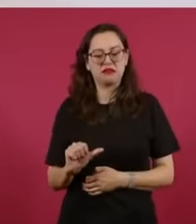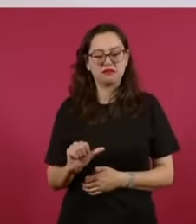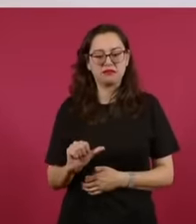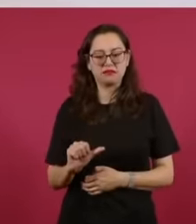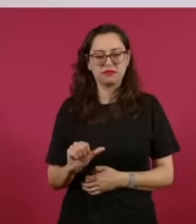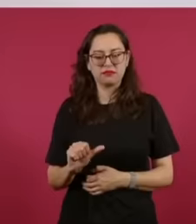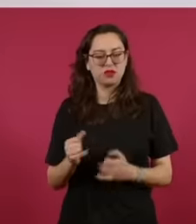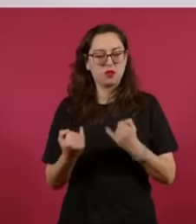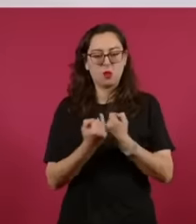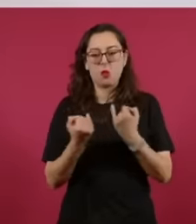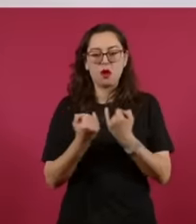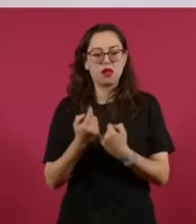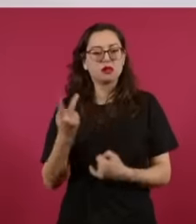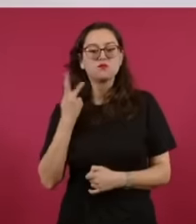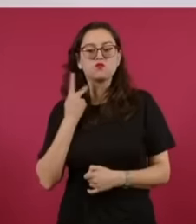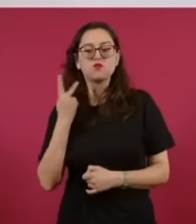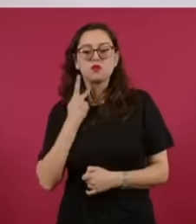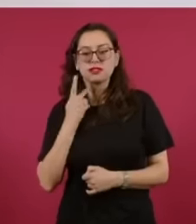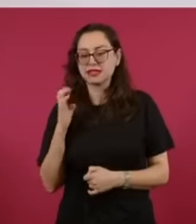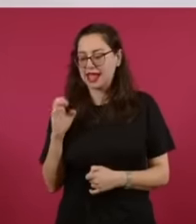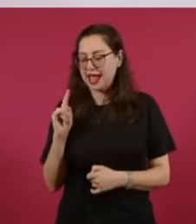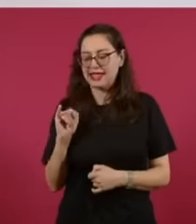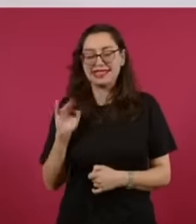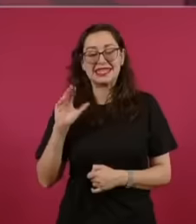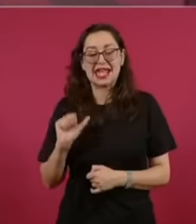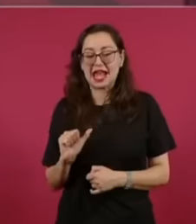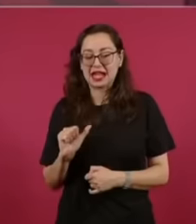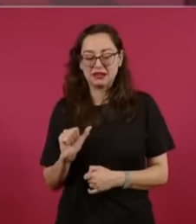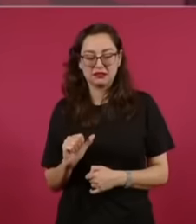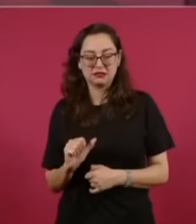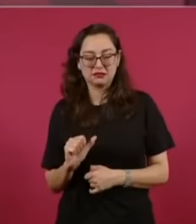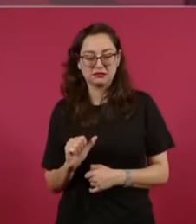como en la política, que es un imperativo ético.